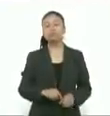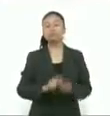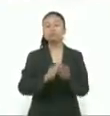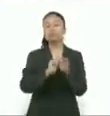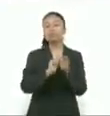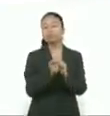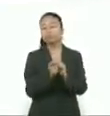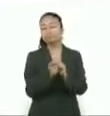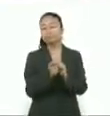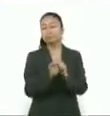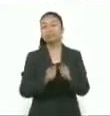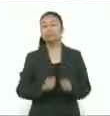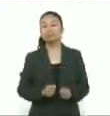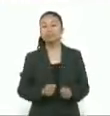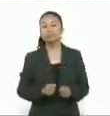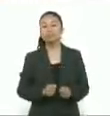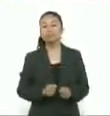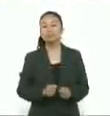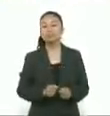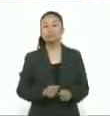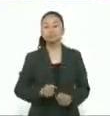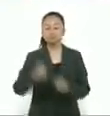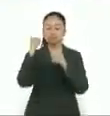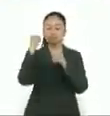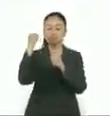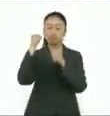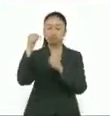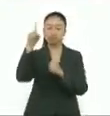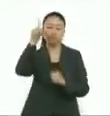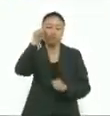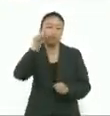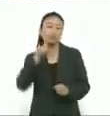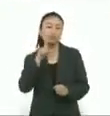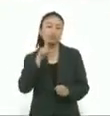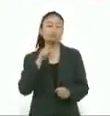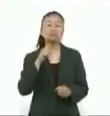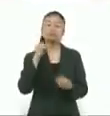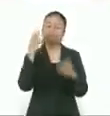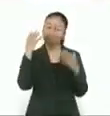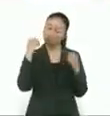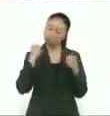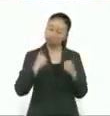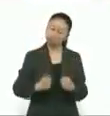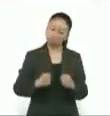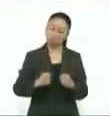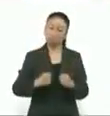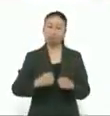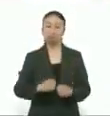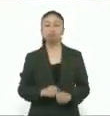transformación que será feminista o no será.